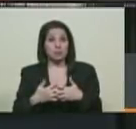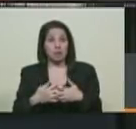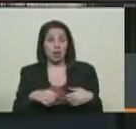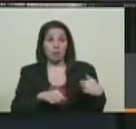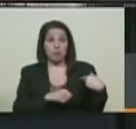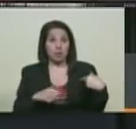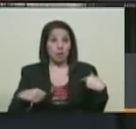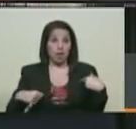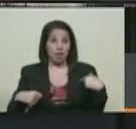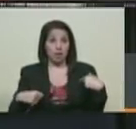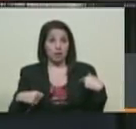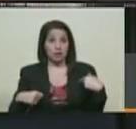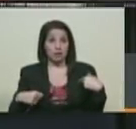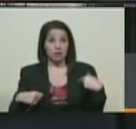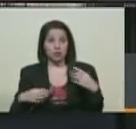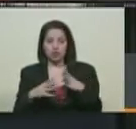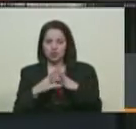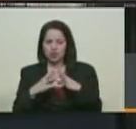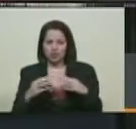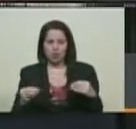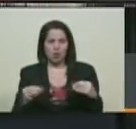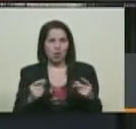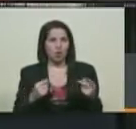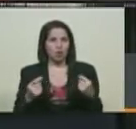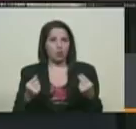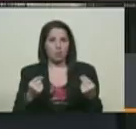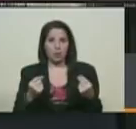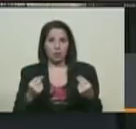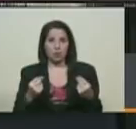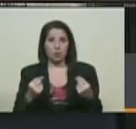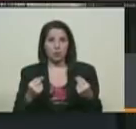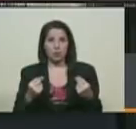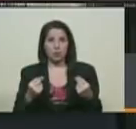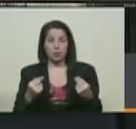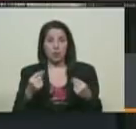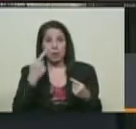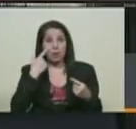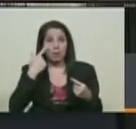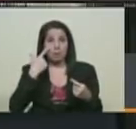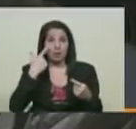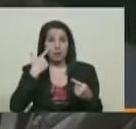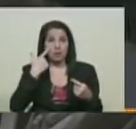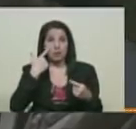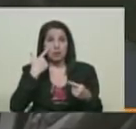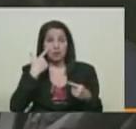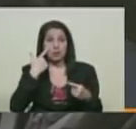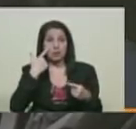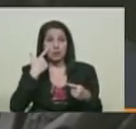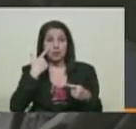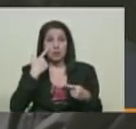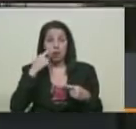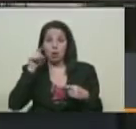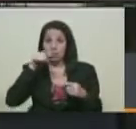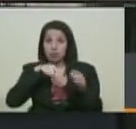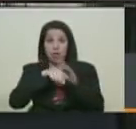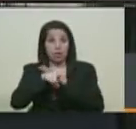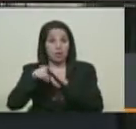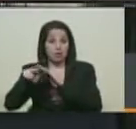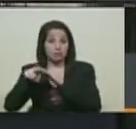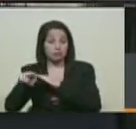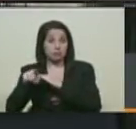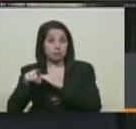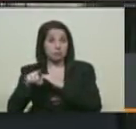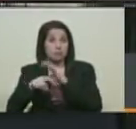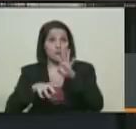privadas, todos los factores económicos, a estar pendientes para que ustedes se incorporen y